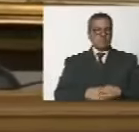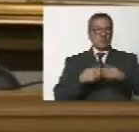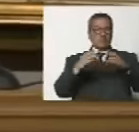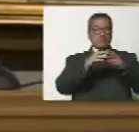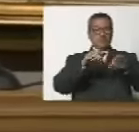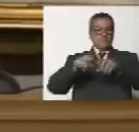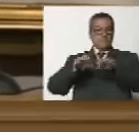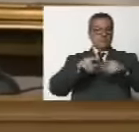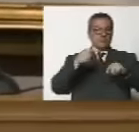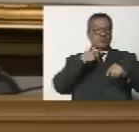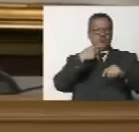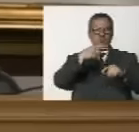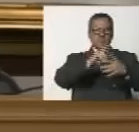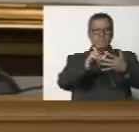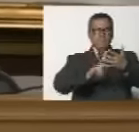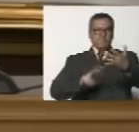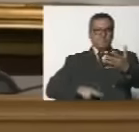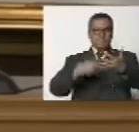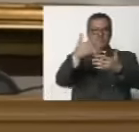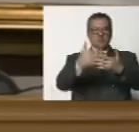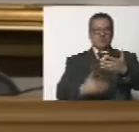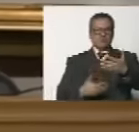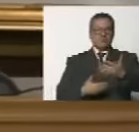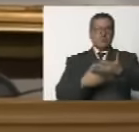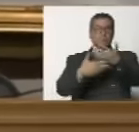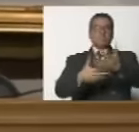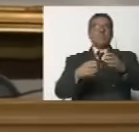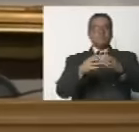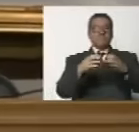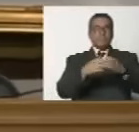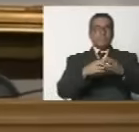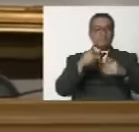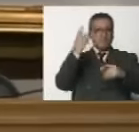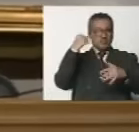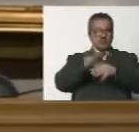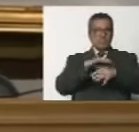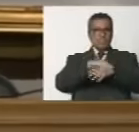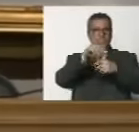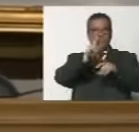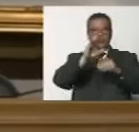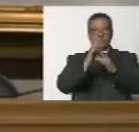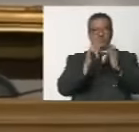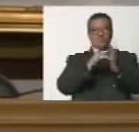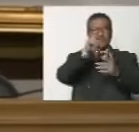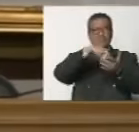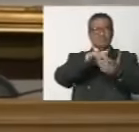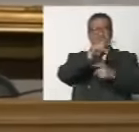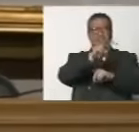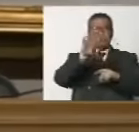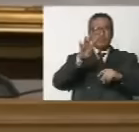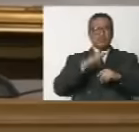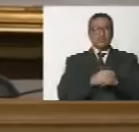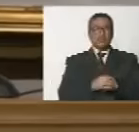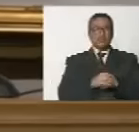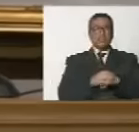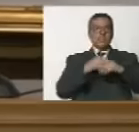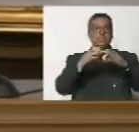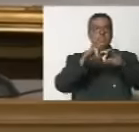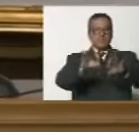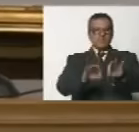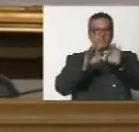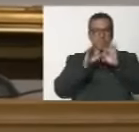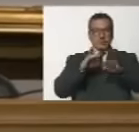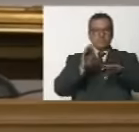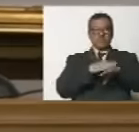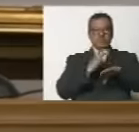Ciudadano secretario, sírvase dar lectura a las actas de la sesión ordinaria del día martes 2 de abril del 2024. Y sesión especial